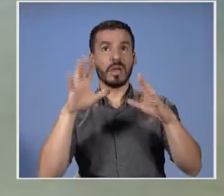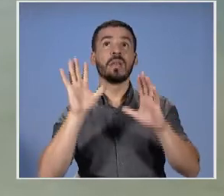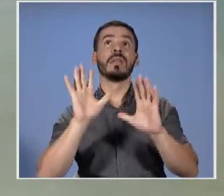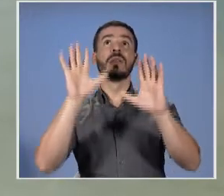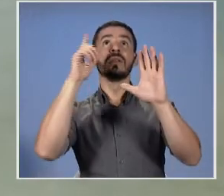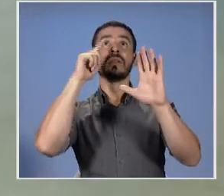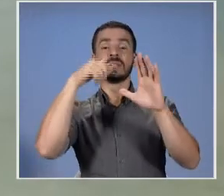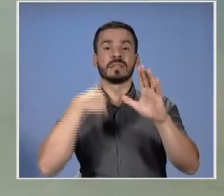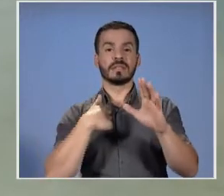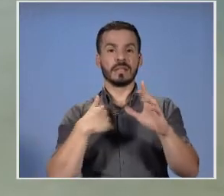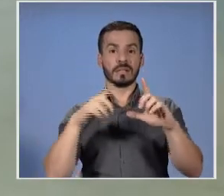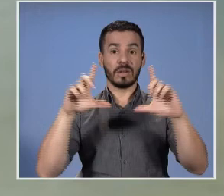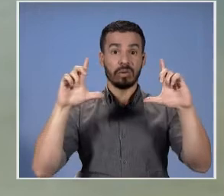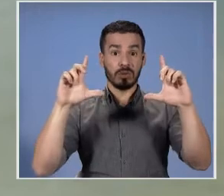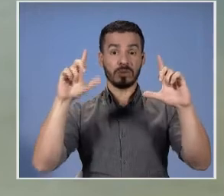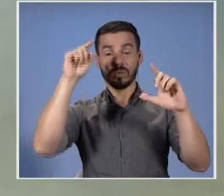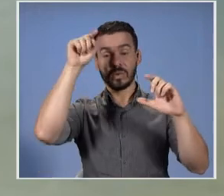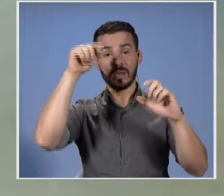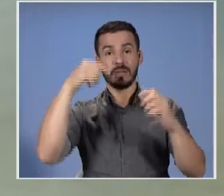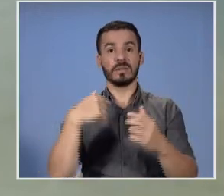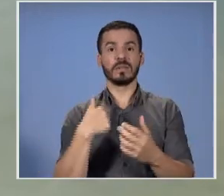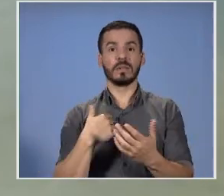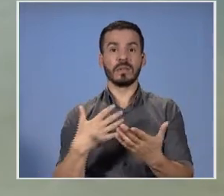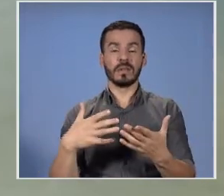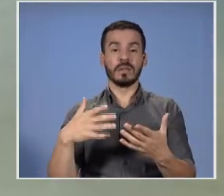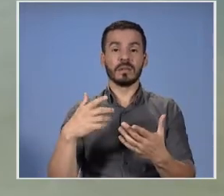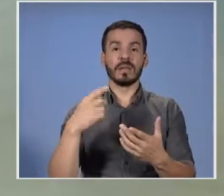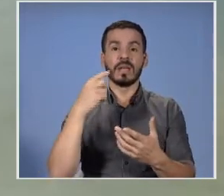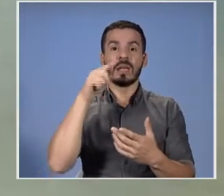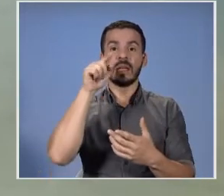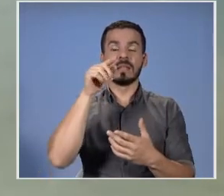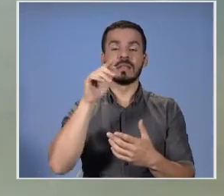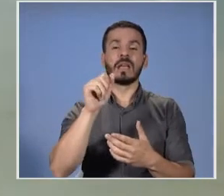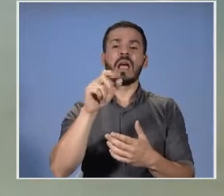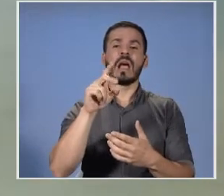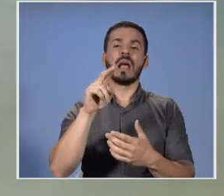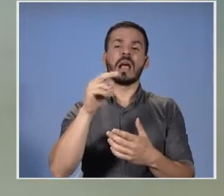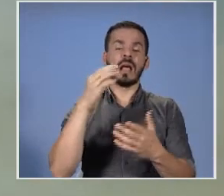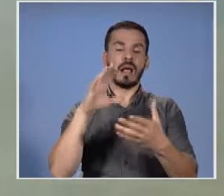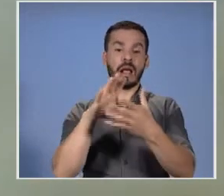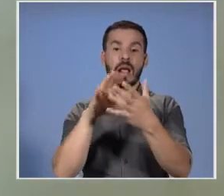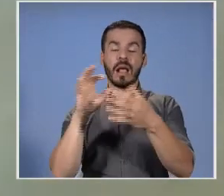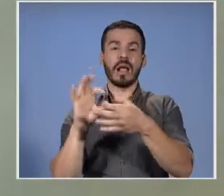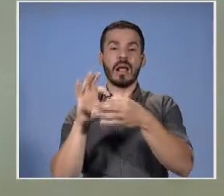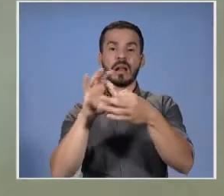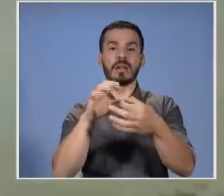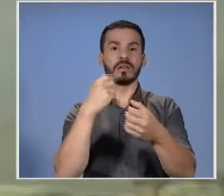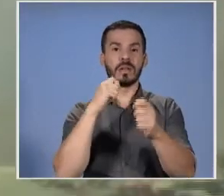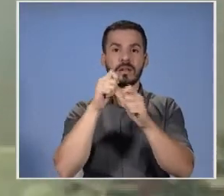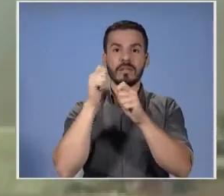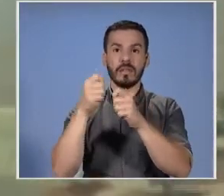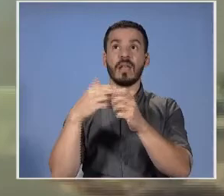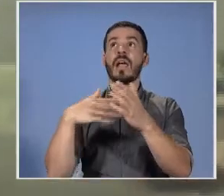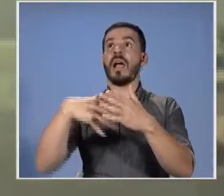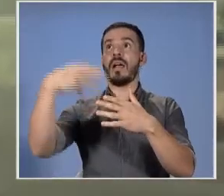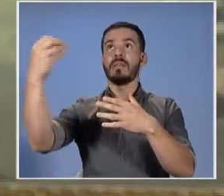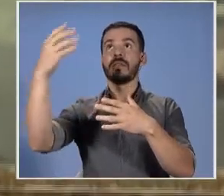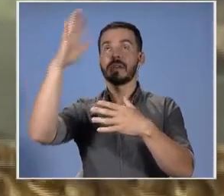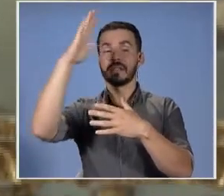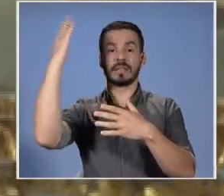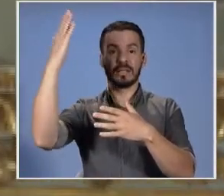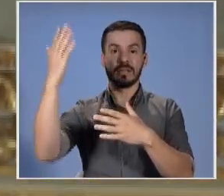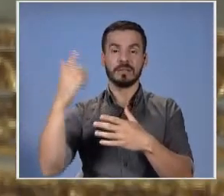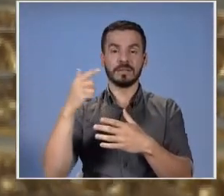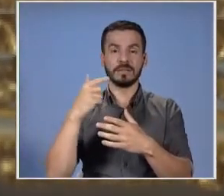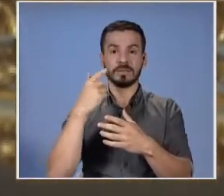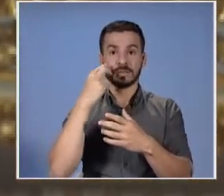foyer. Los cuadros que están engalanando el techo del foyer son alegorías que están asociadas incluso con las esculturas del frente del edificio. En el frente